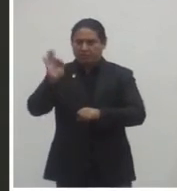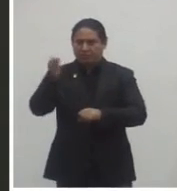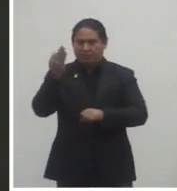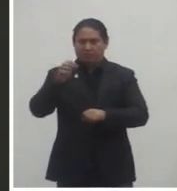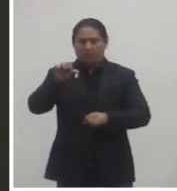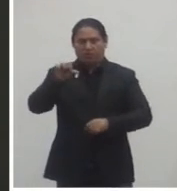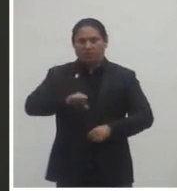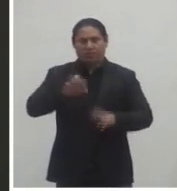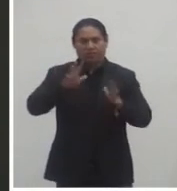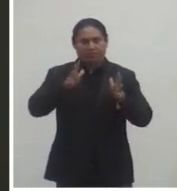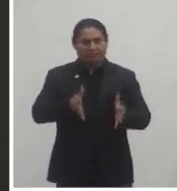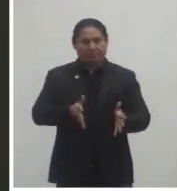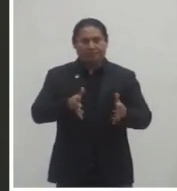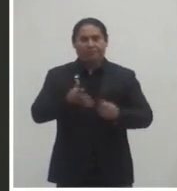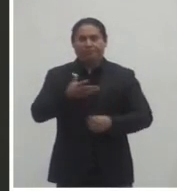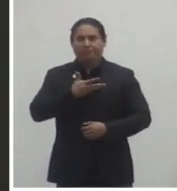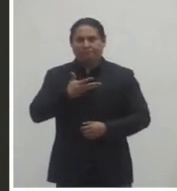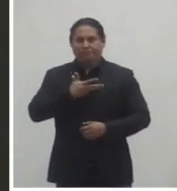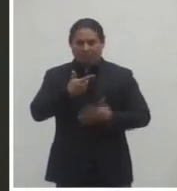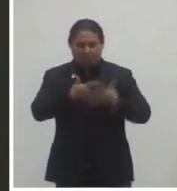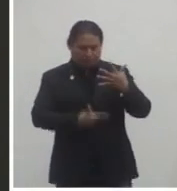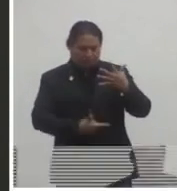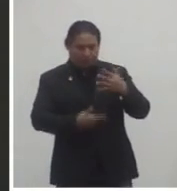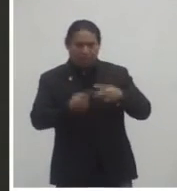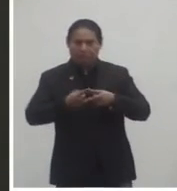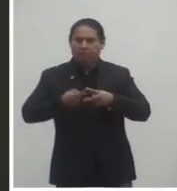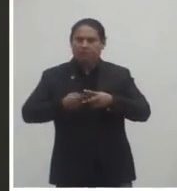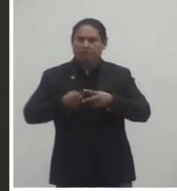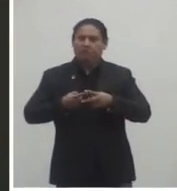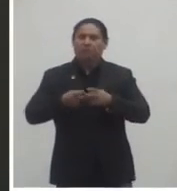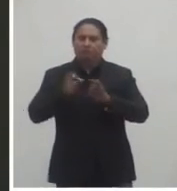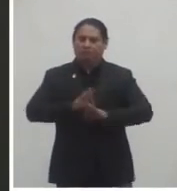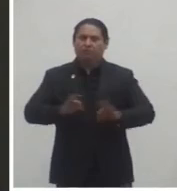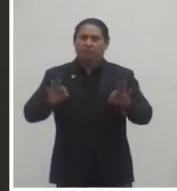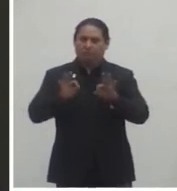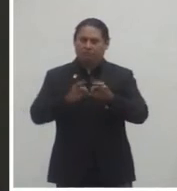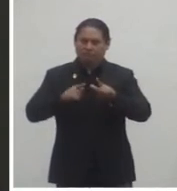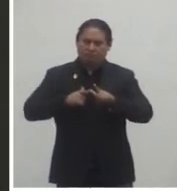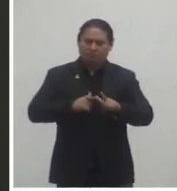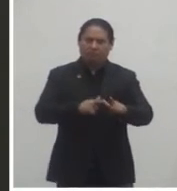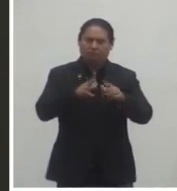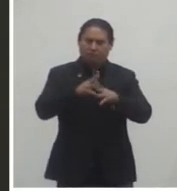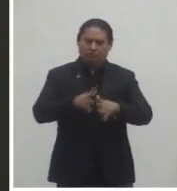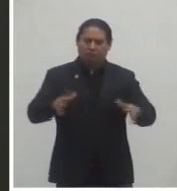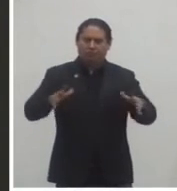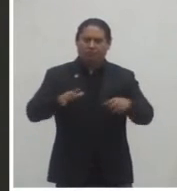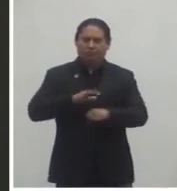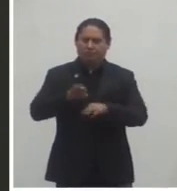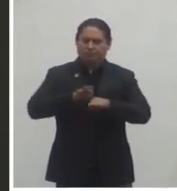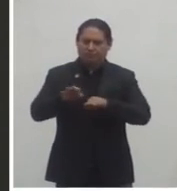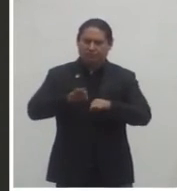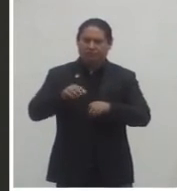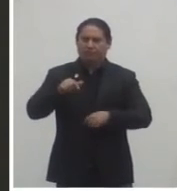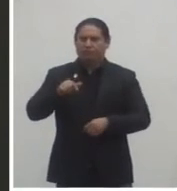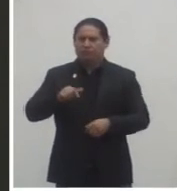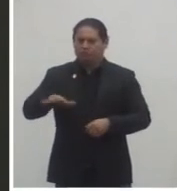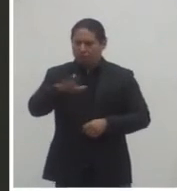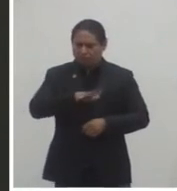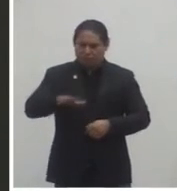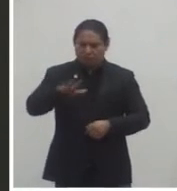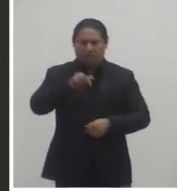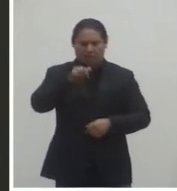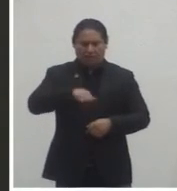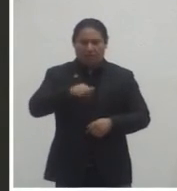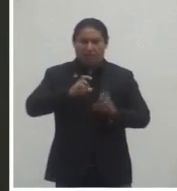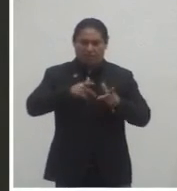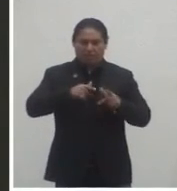una realidad y ahí están las cifras. Es importante continuar y ampliar el trabajo en las regiones de Los Altos y de la